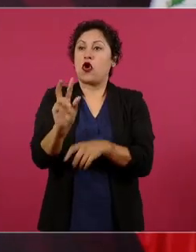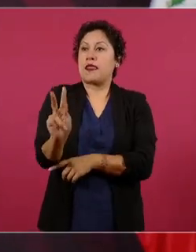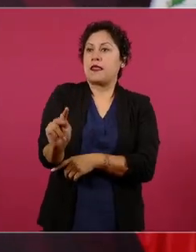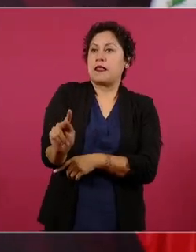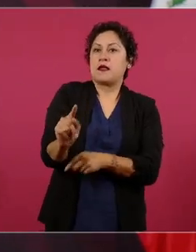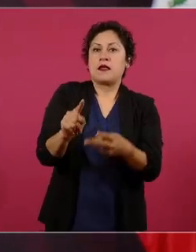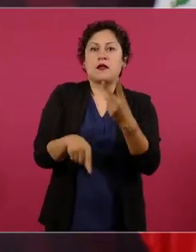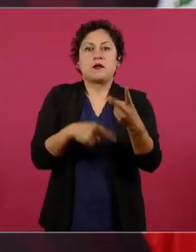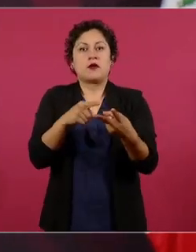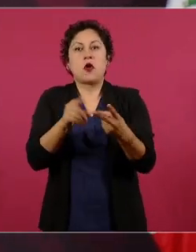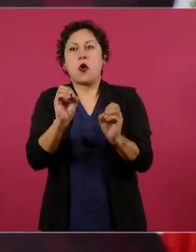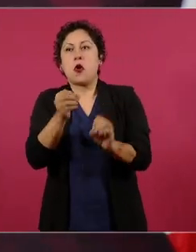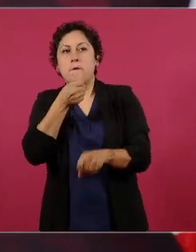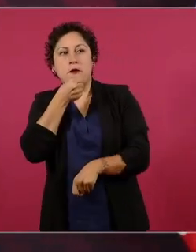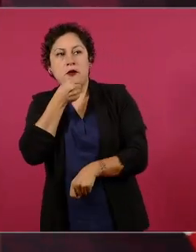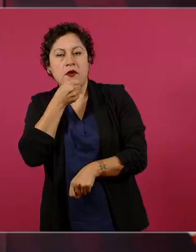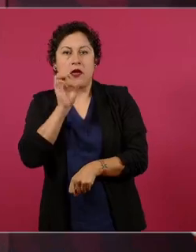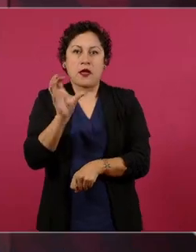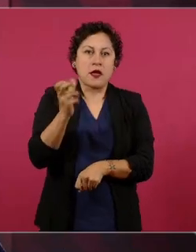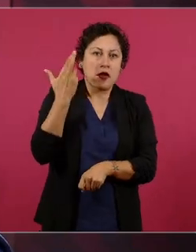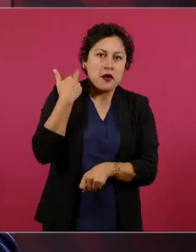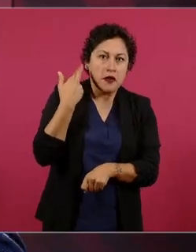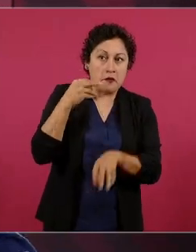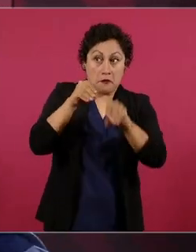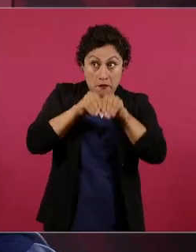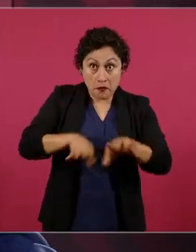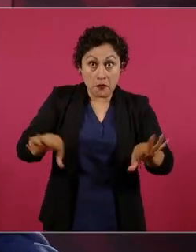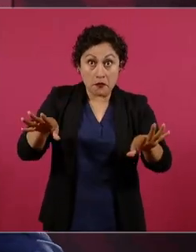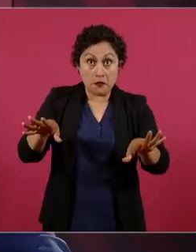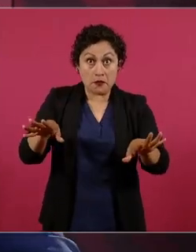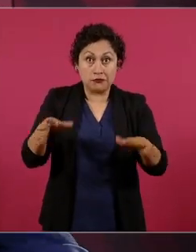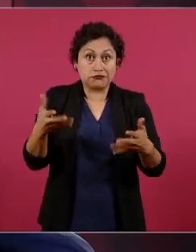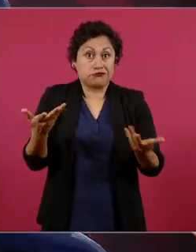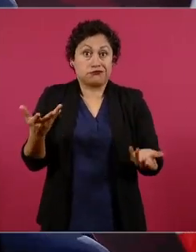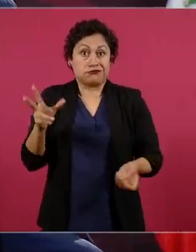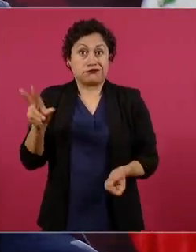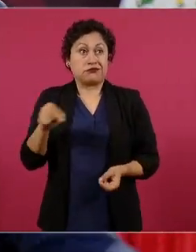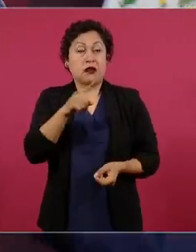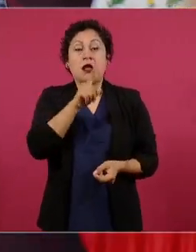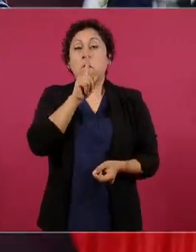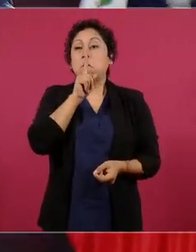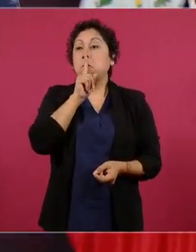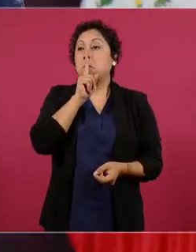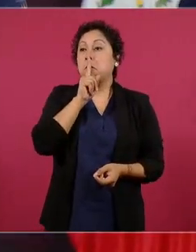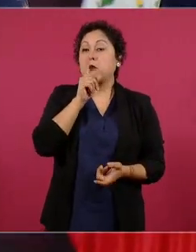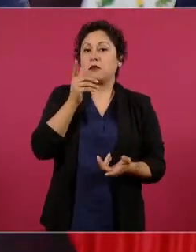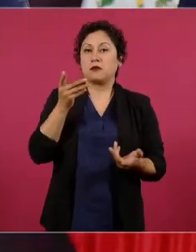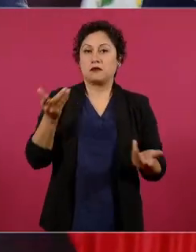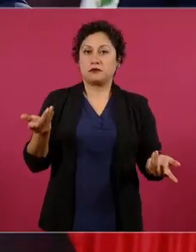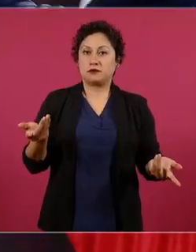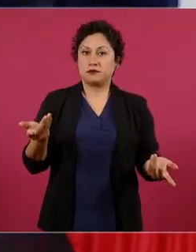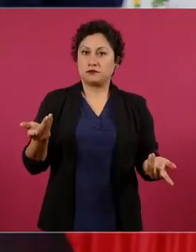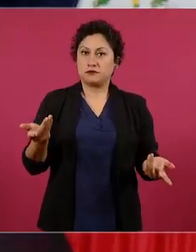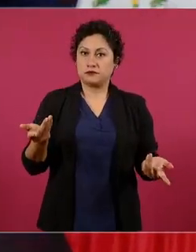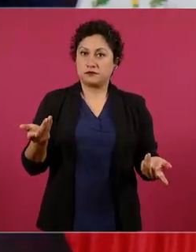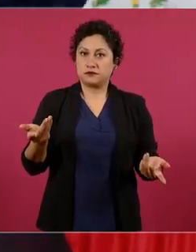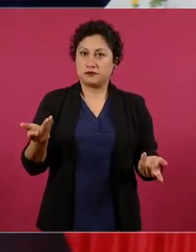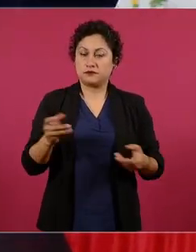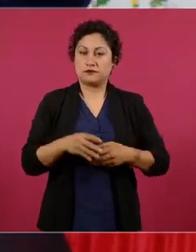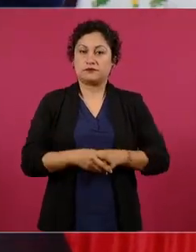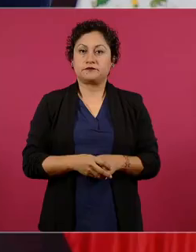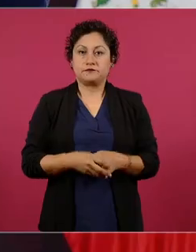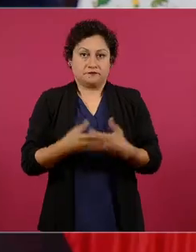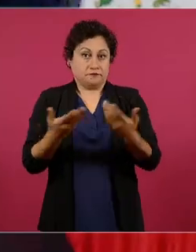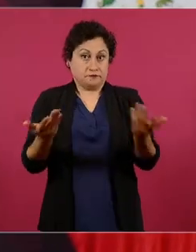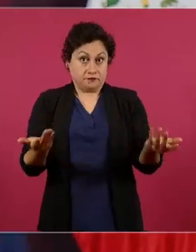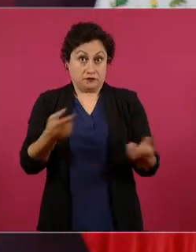Entonces, se propone que se eleve a rango